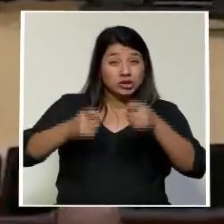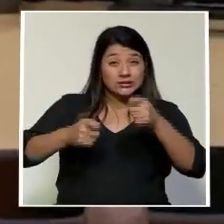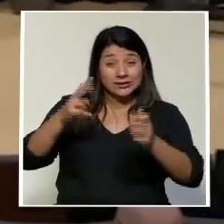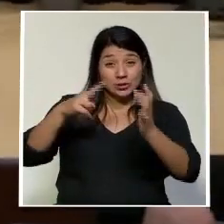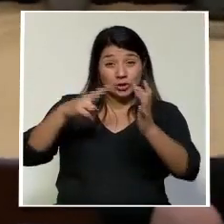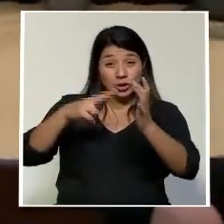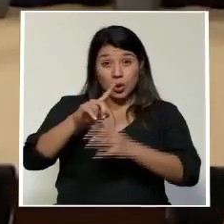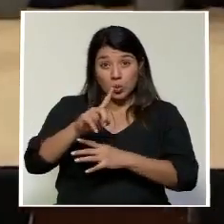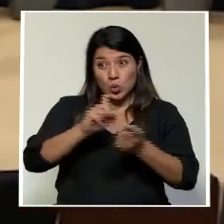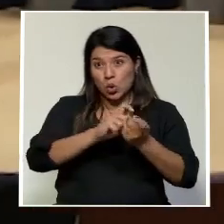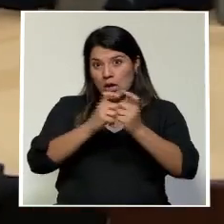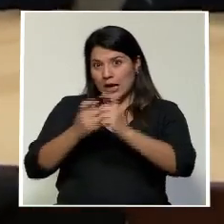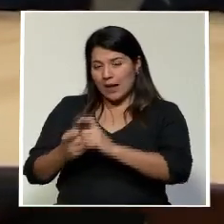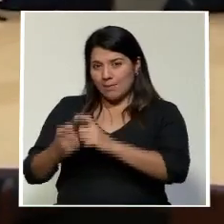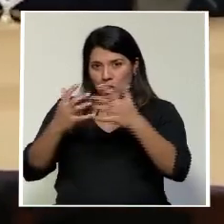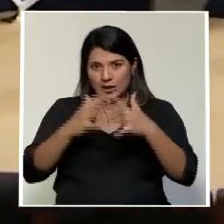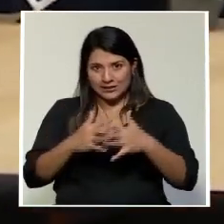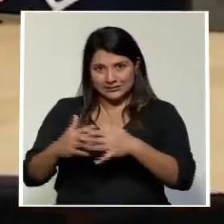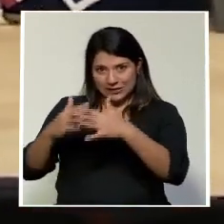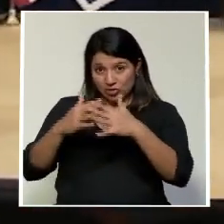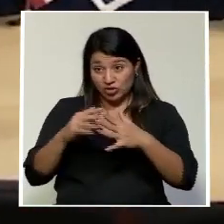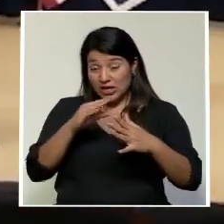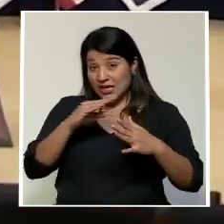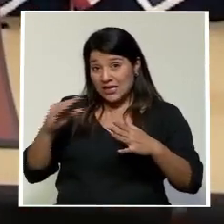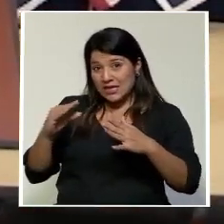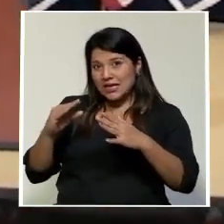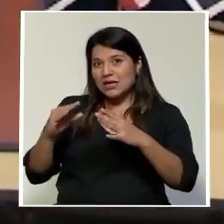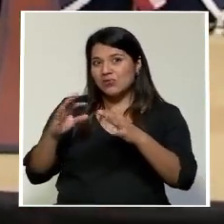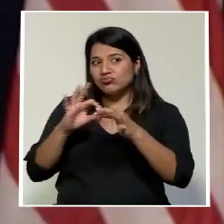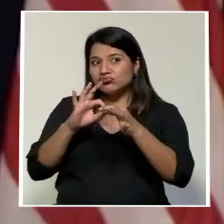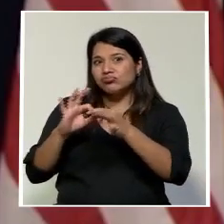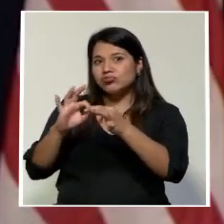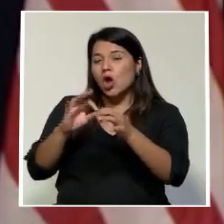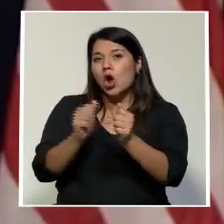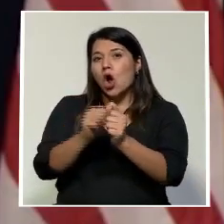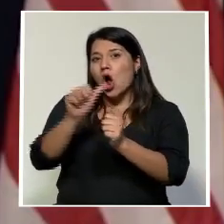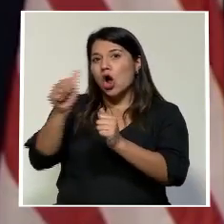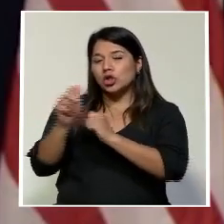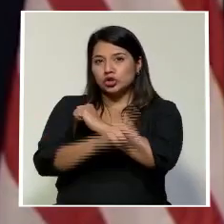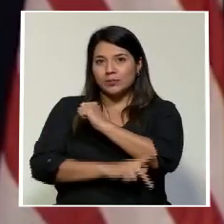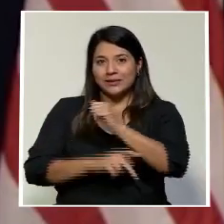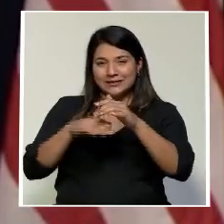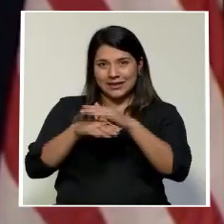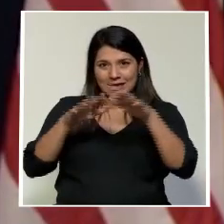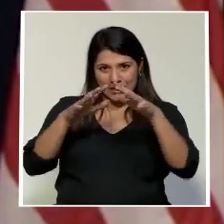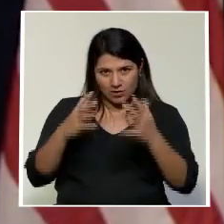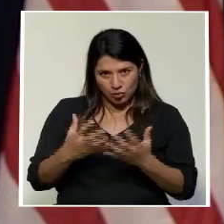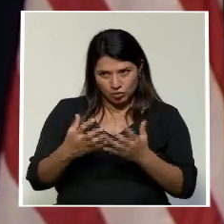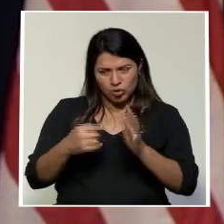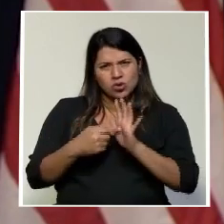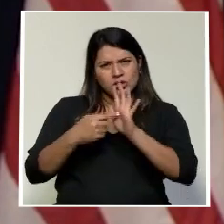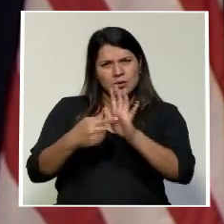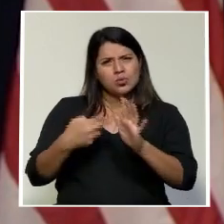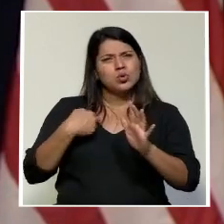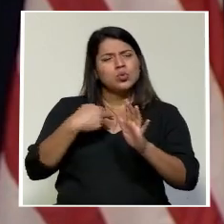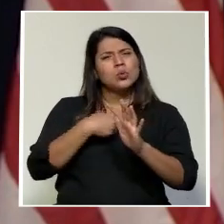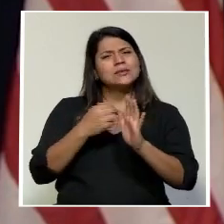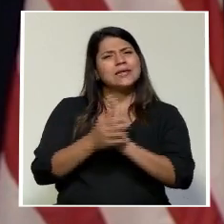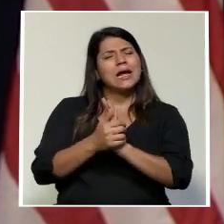cambiaron a Estados Unidos y su relación con el resto del mundo demostró nuestra capacidad para defender el